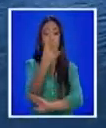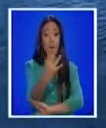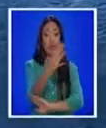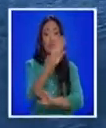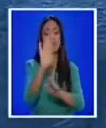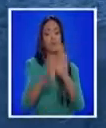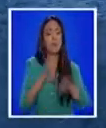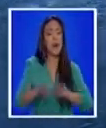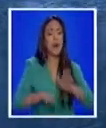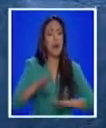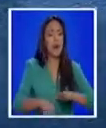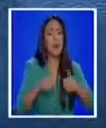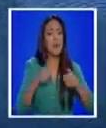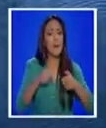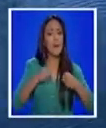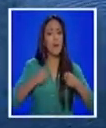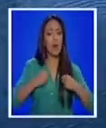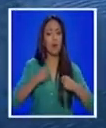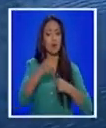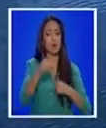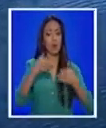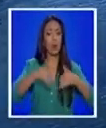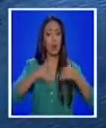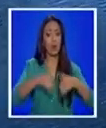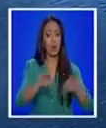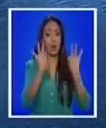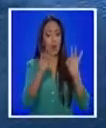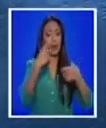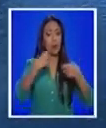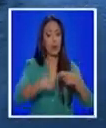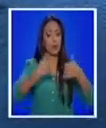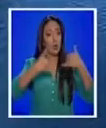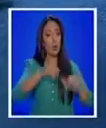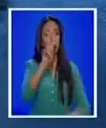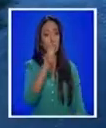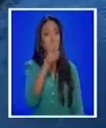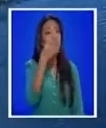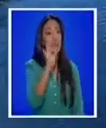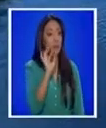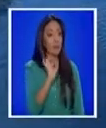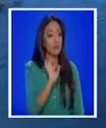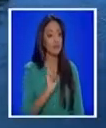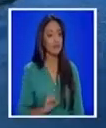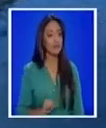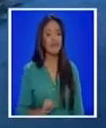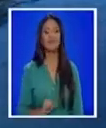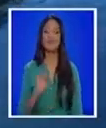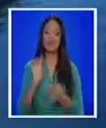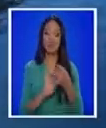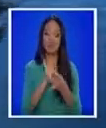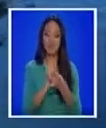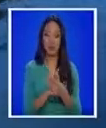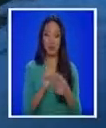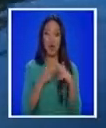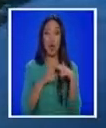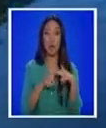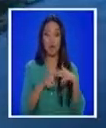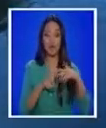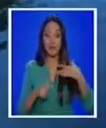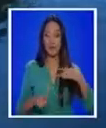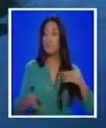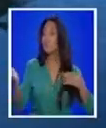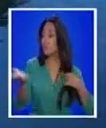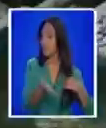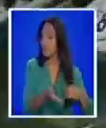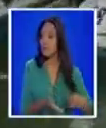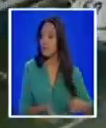ustedes, pedalen súper fuerte y jueguen, porque esto es Quito Juega 2019. Efectivamente, va a arrancar entonces a la una. Joselito, por